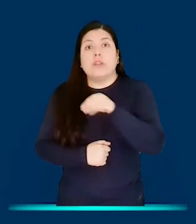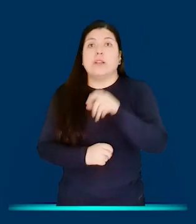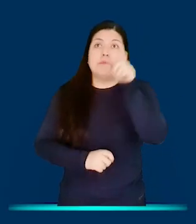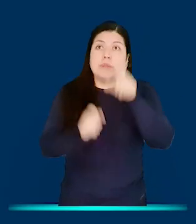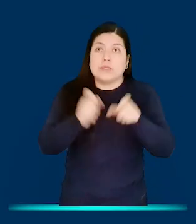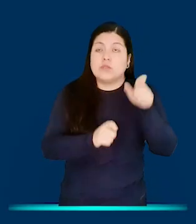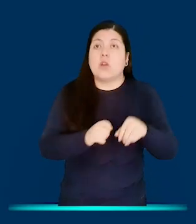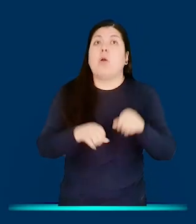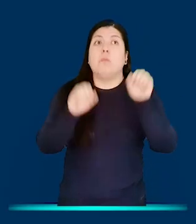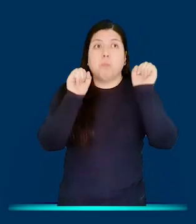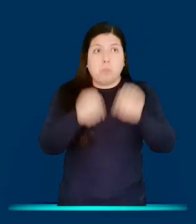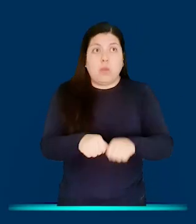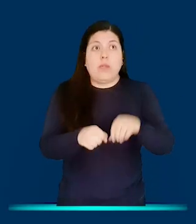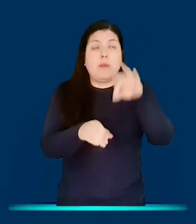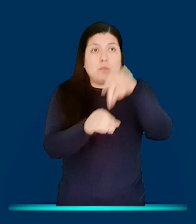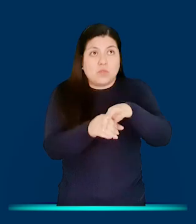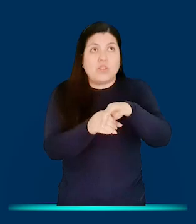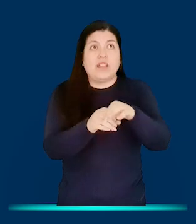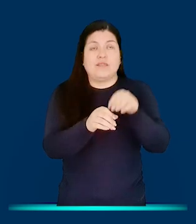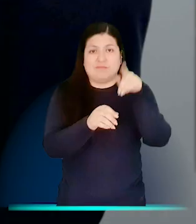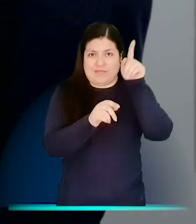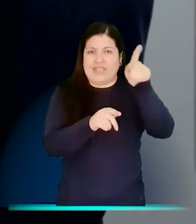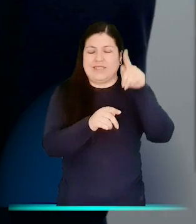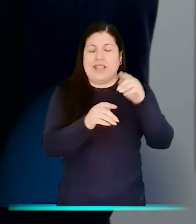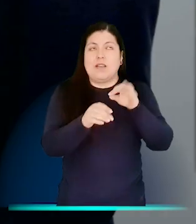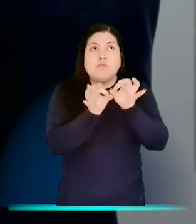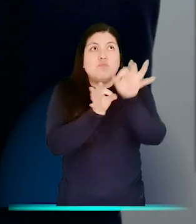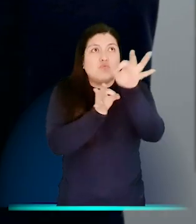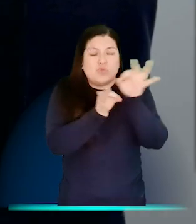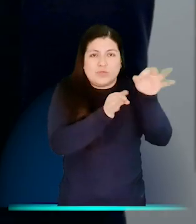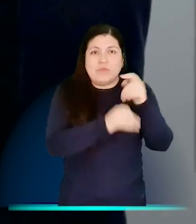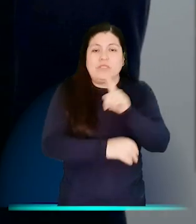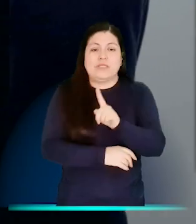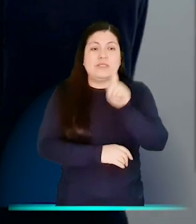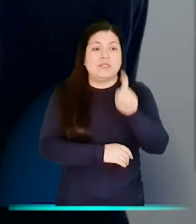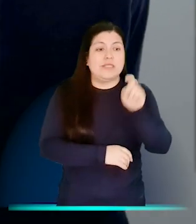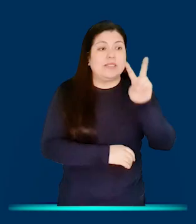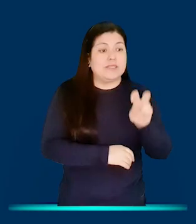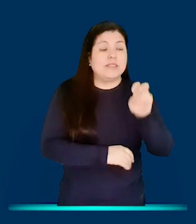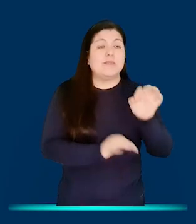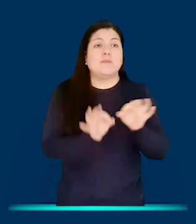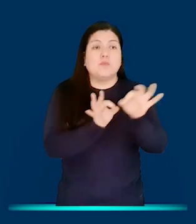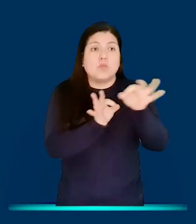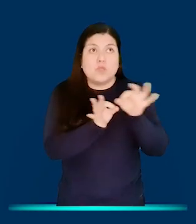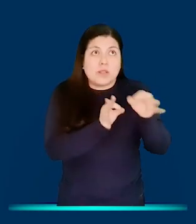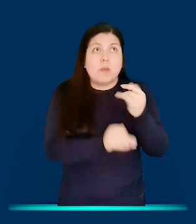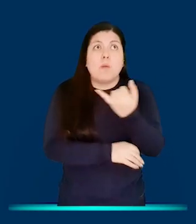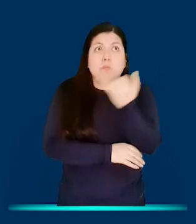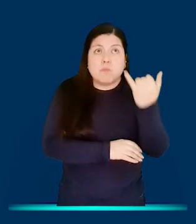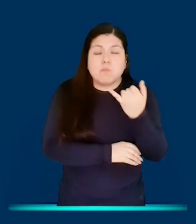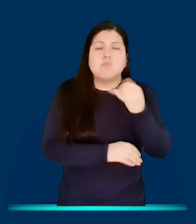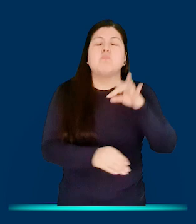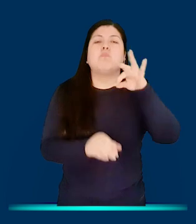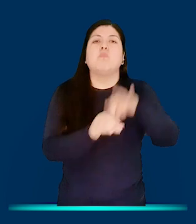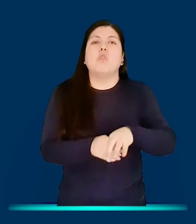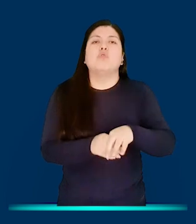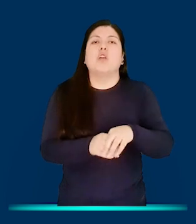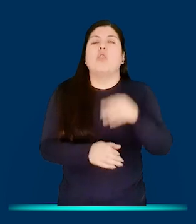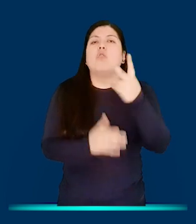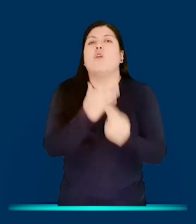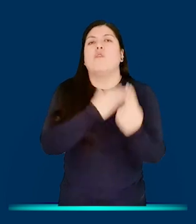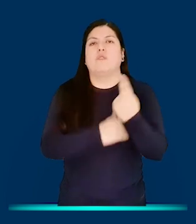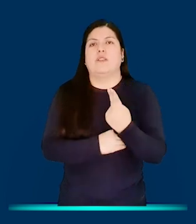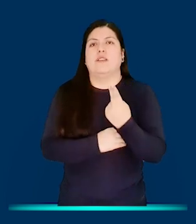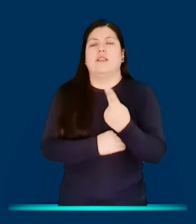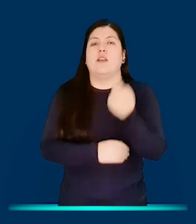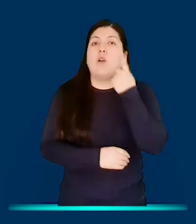porque todas las personas que están habilitadas en el censo electoral de la zona rural de esos 167 municipios van